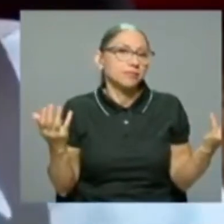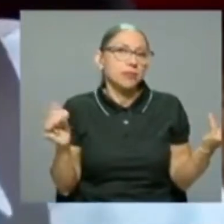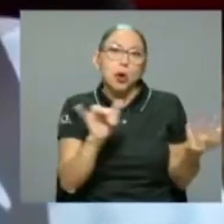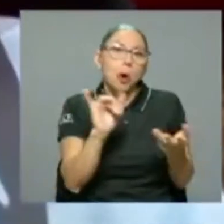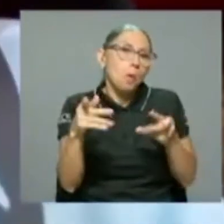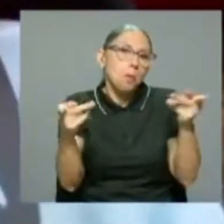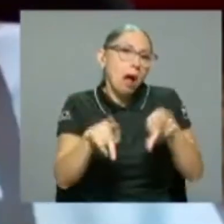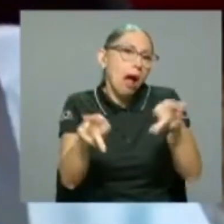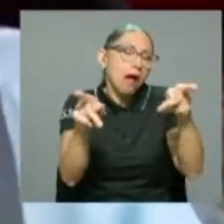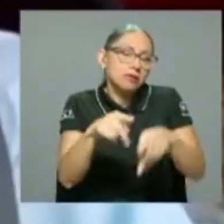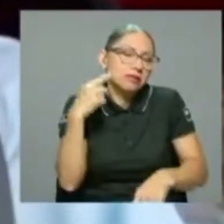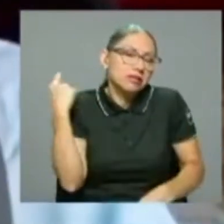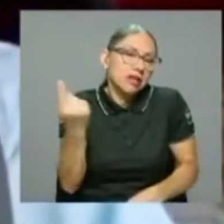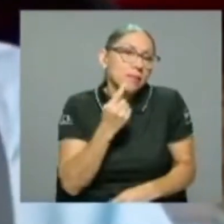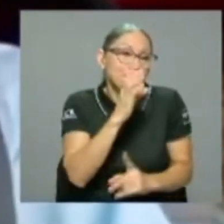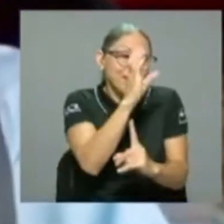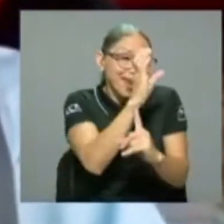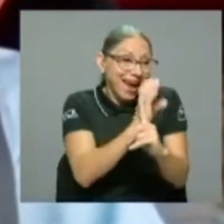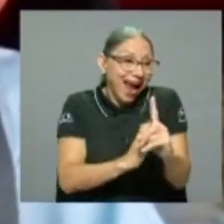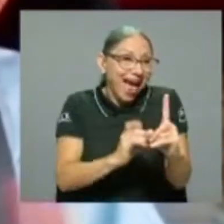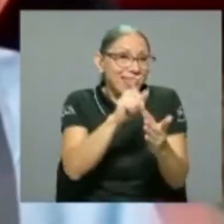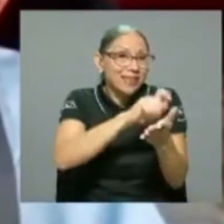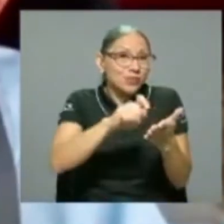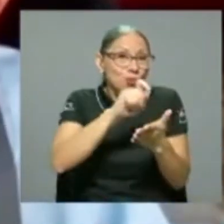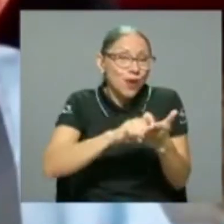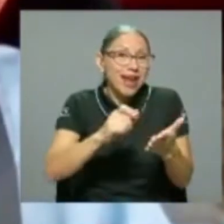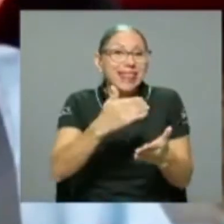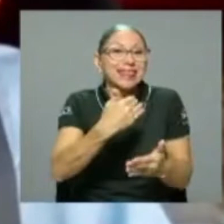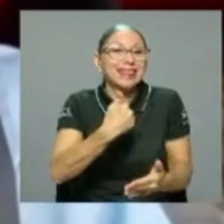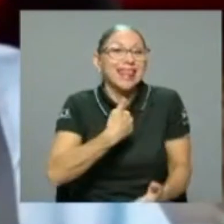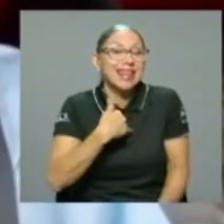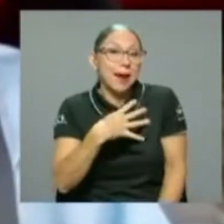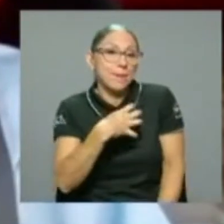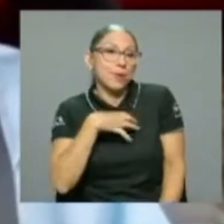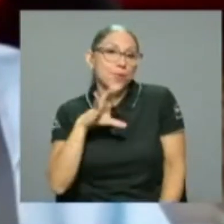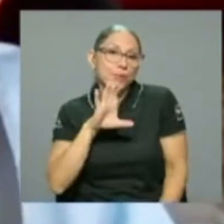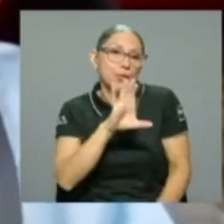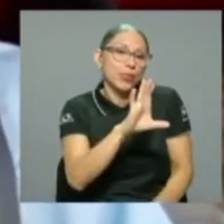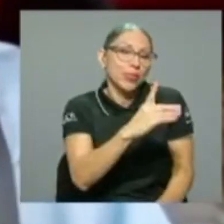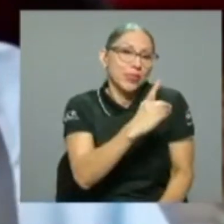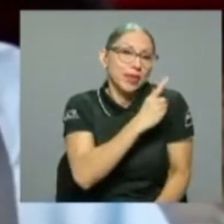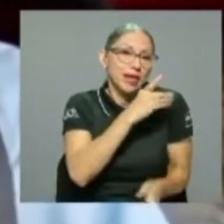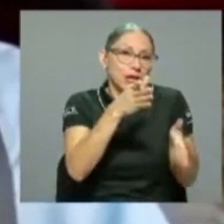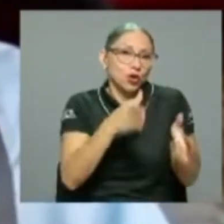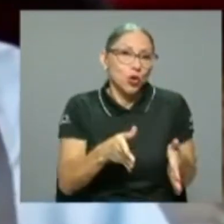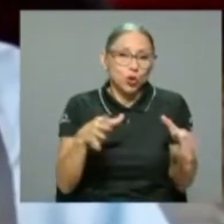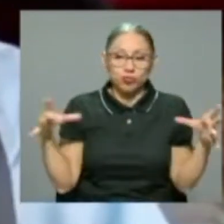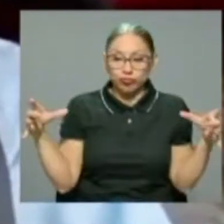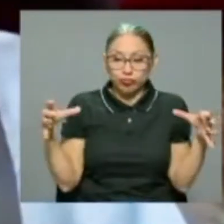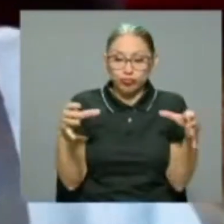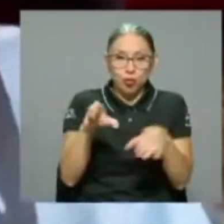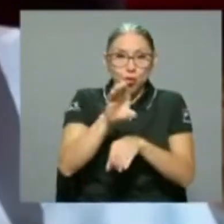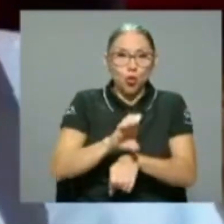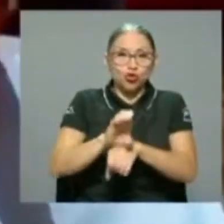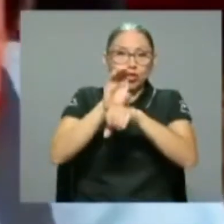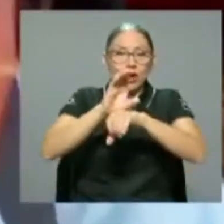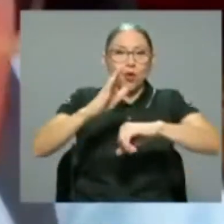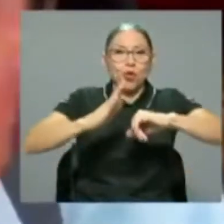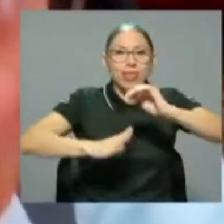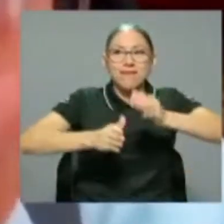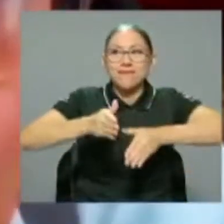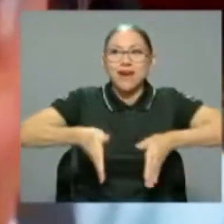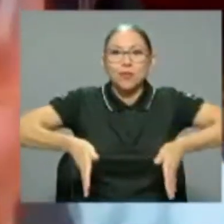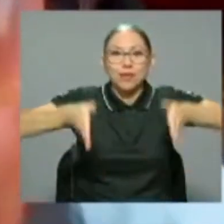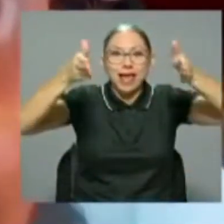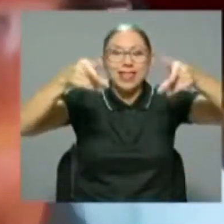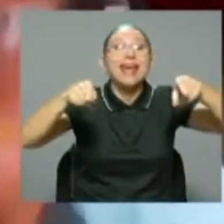cada escuela tenía su director y formábamos un consejo de facultad que a la vez era consejo de área porque era